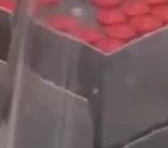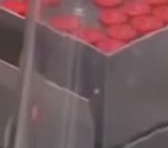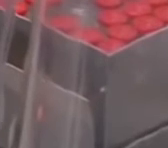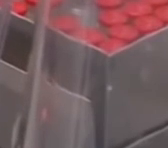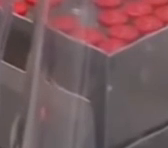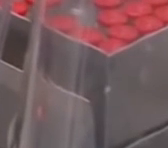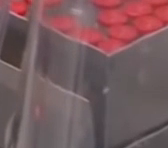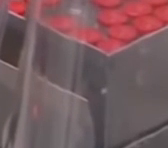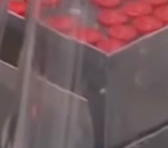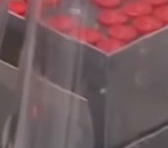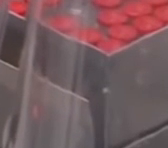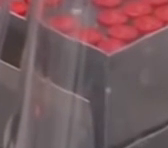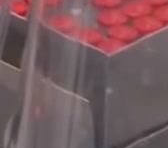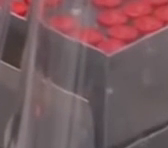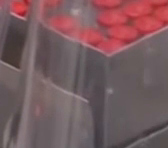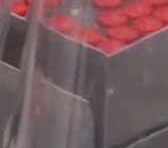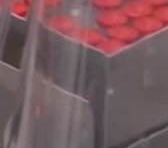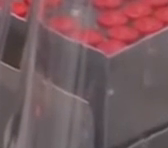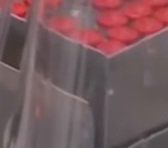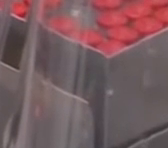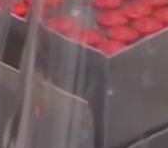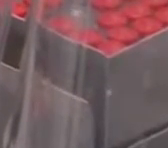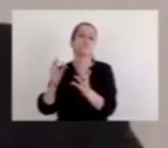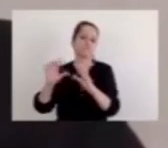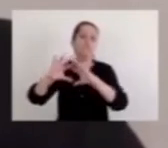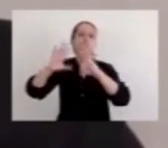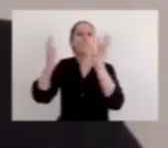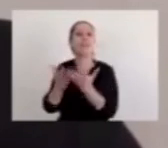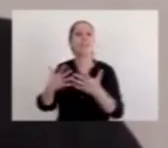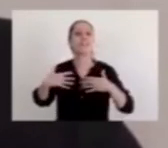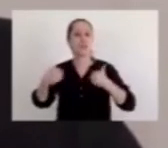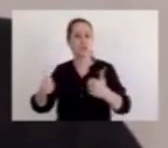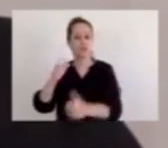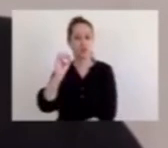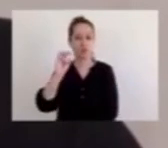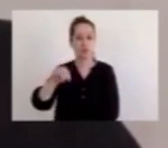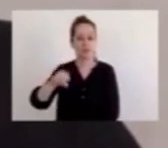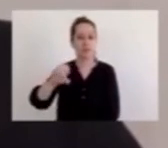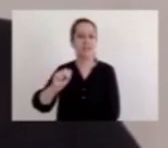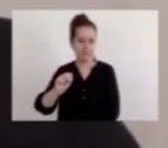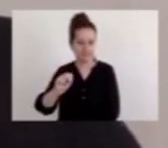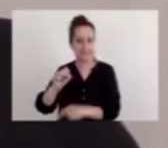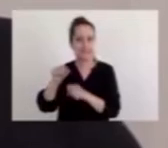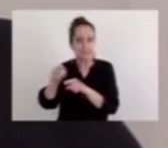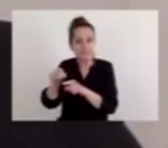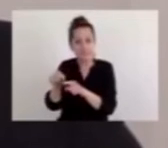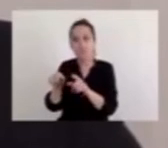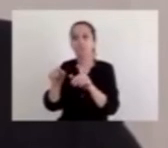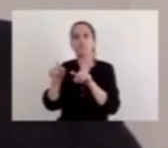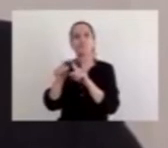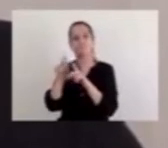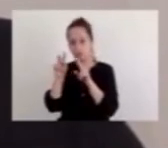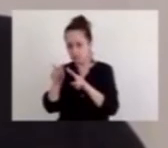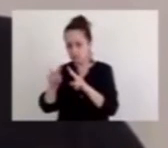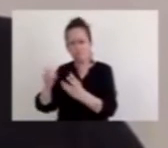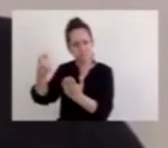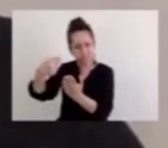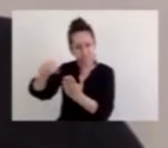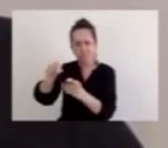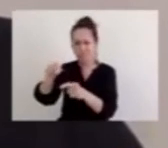organización mundial de la salud en el nivel 3 de bioseguridad es el segundo más avanzado de la región